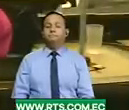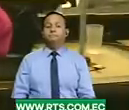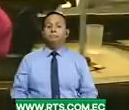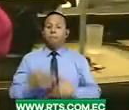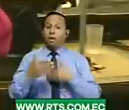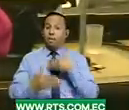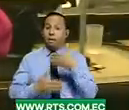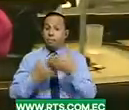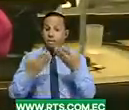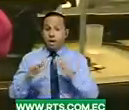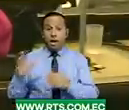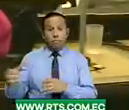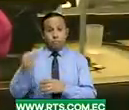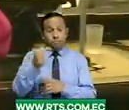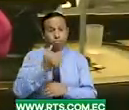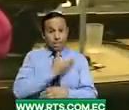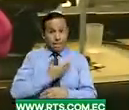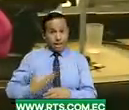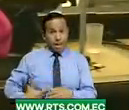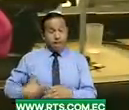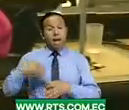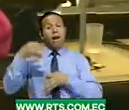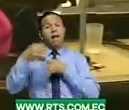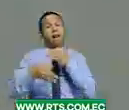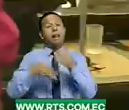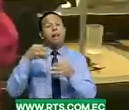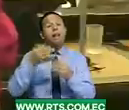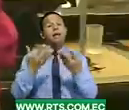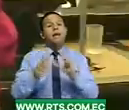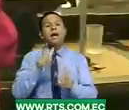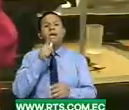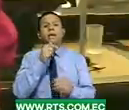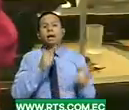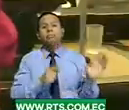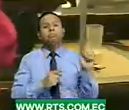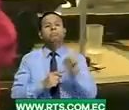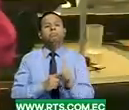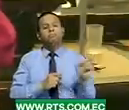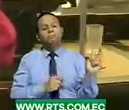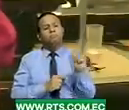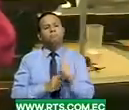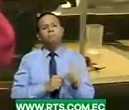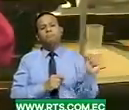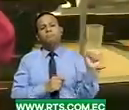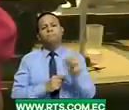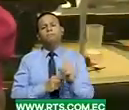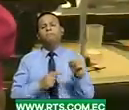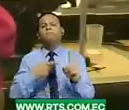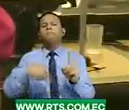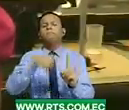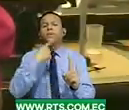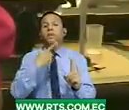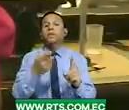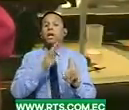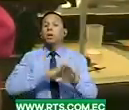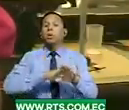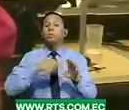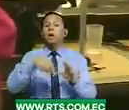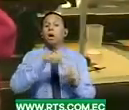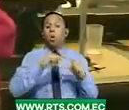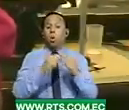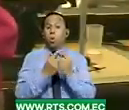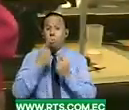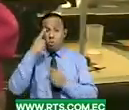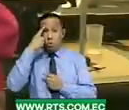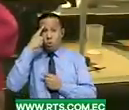Después de la intervención del jefe de Estado, hicieron uso los interpelantes de este proceso. Recordemos que el juicio político es impulsado por la bancada correísta